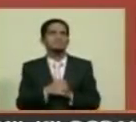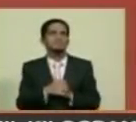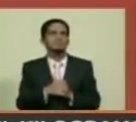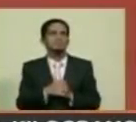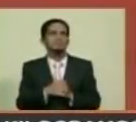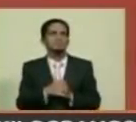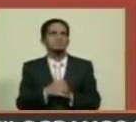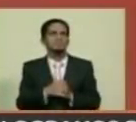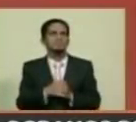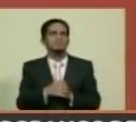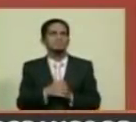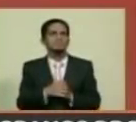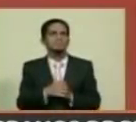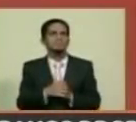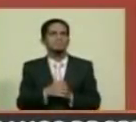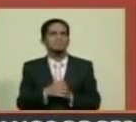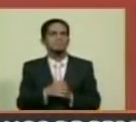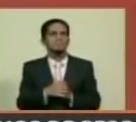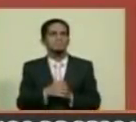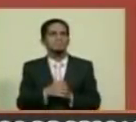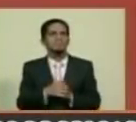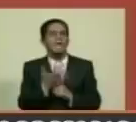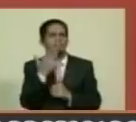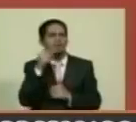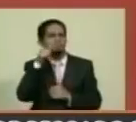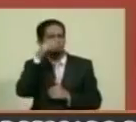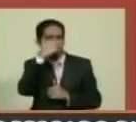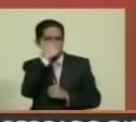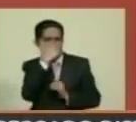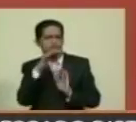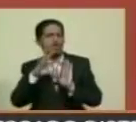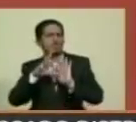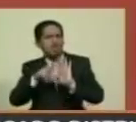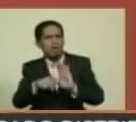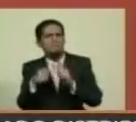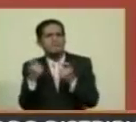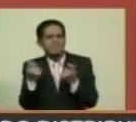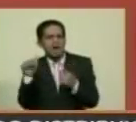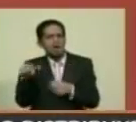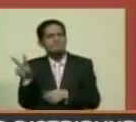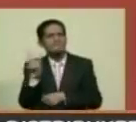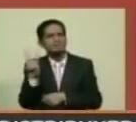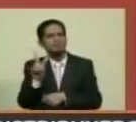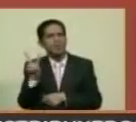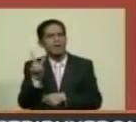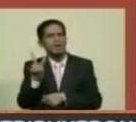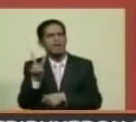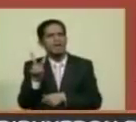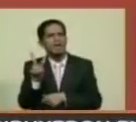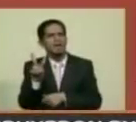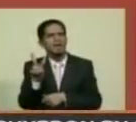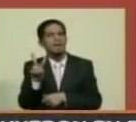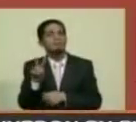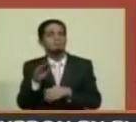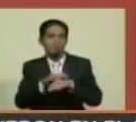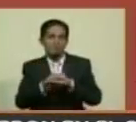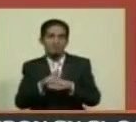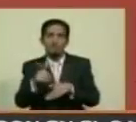ahí de apellido Neri, etcétera, si son corruptos que se robaron dinero de Venezuela, que no los entreguen.